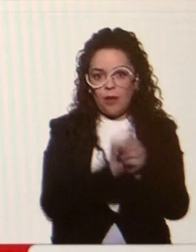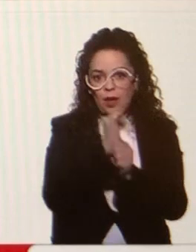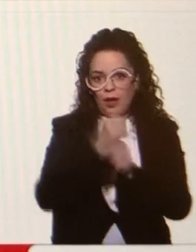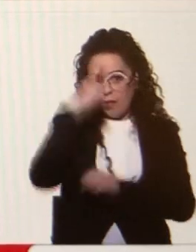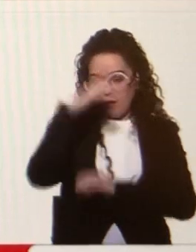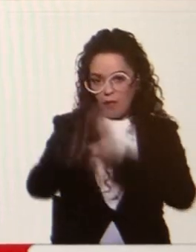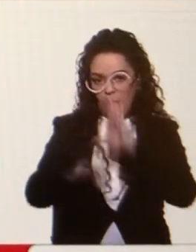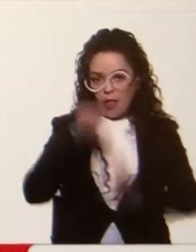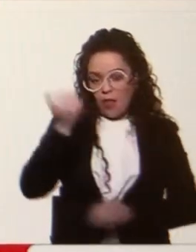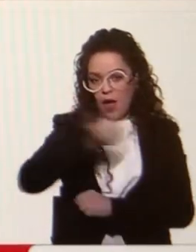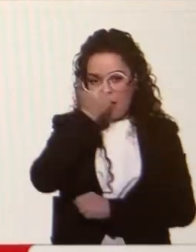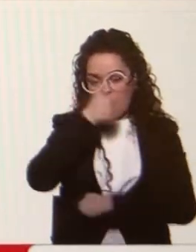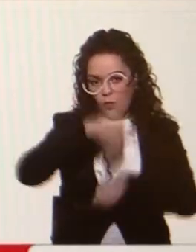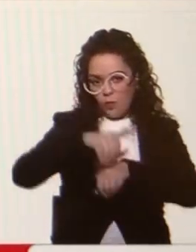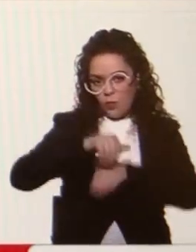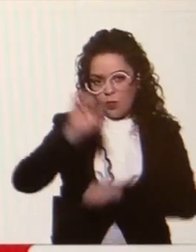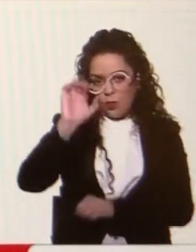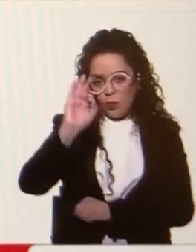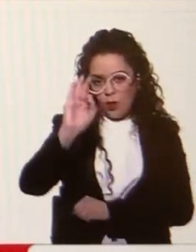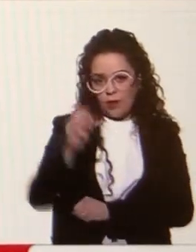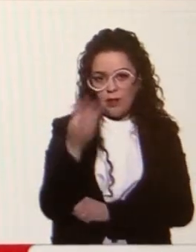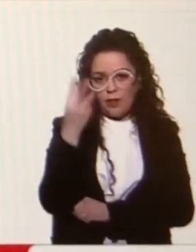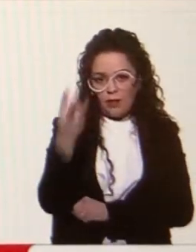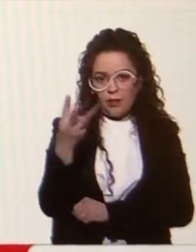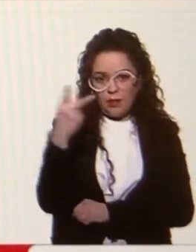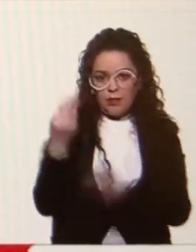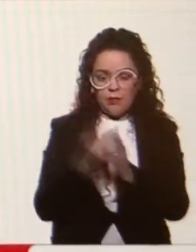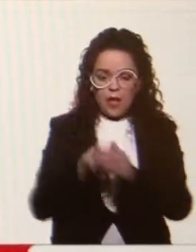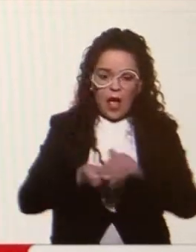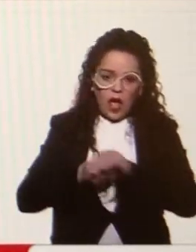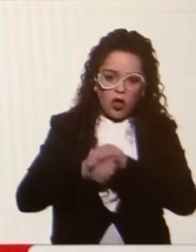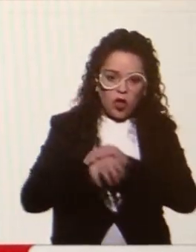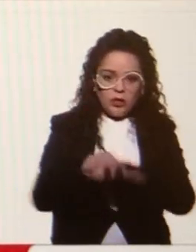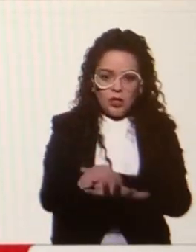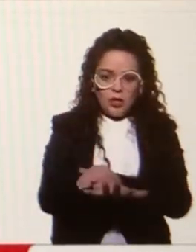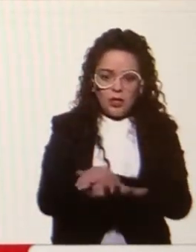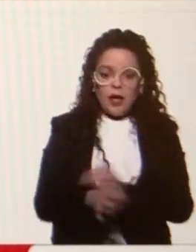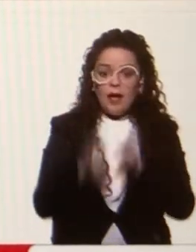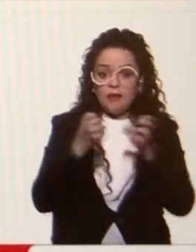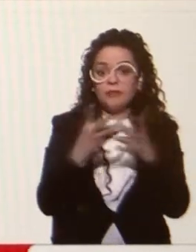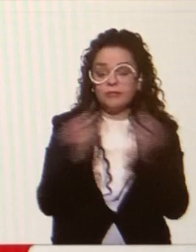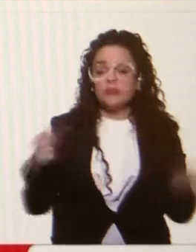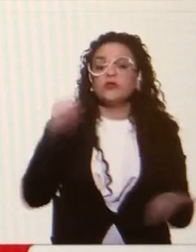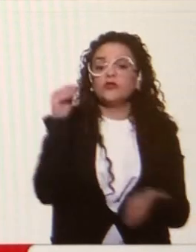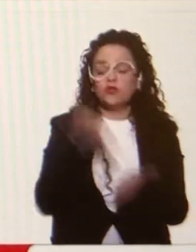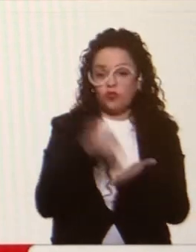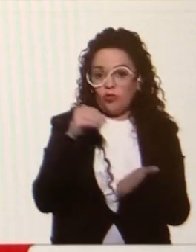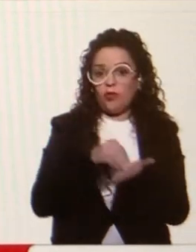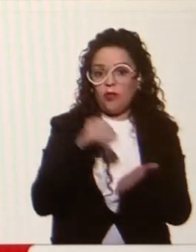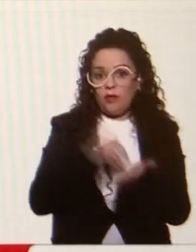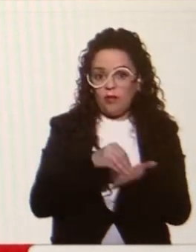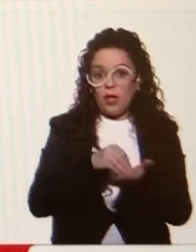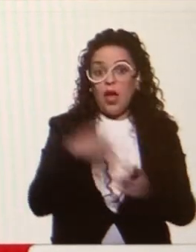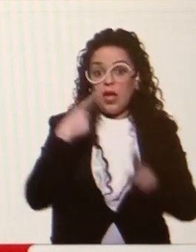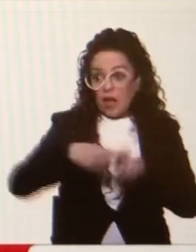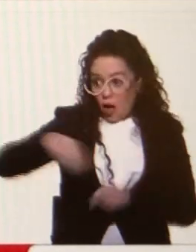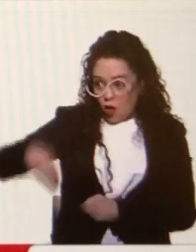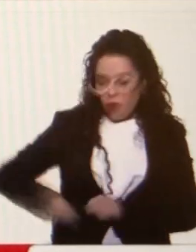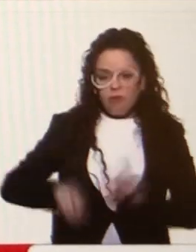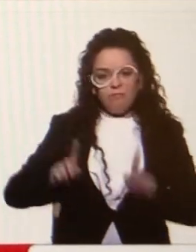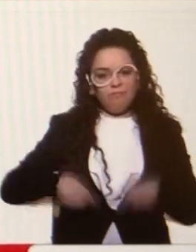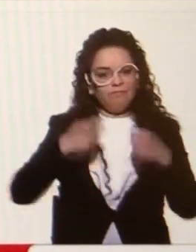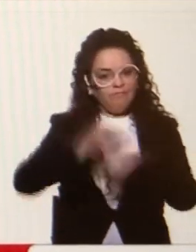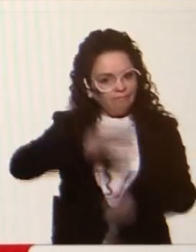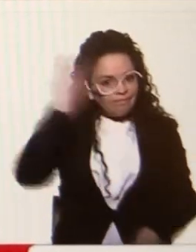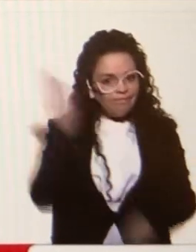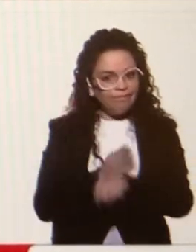verdad el procurador Murillo caram el procurador de Enrique Peña Nieto está tras las rejas